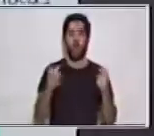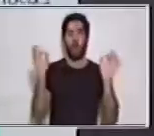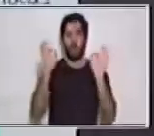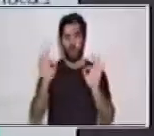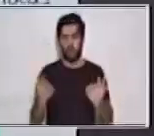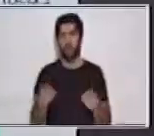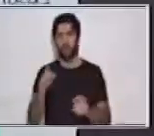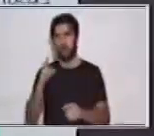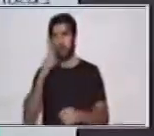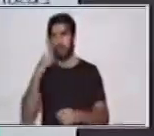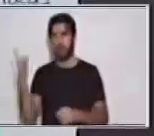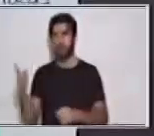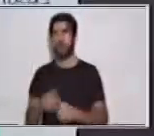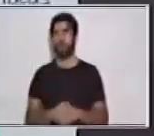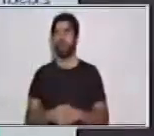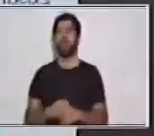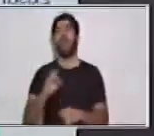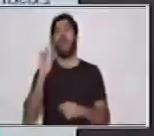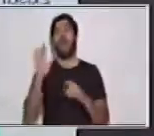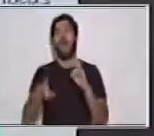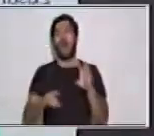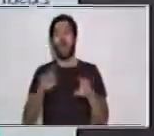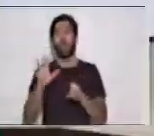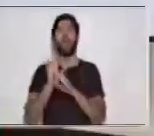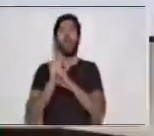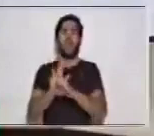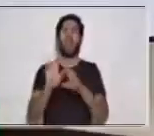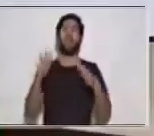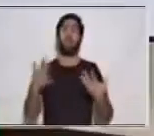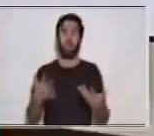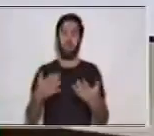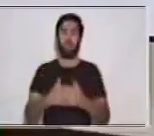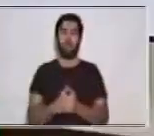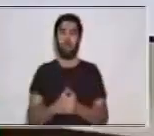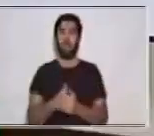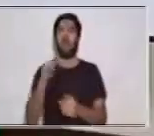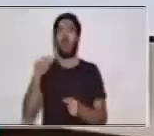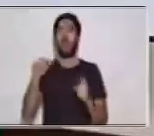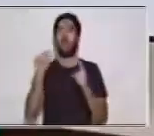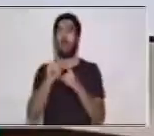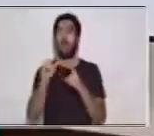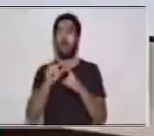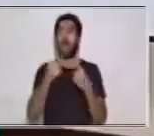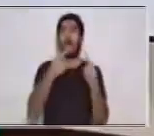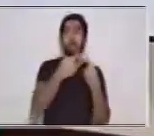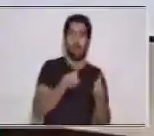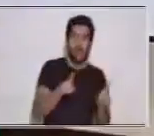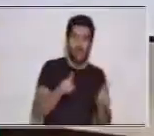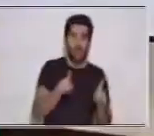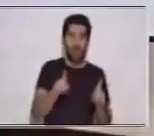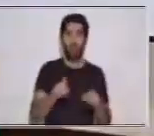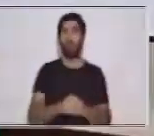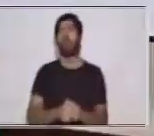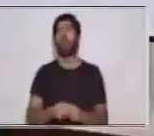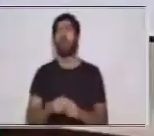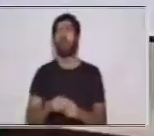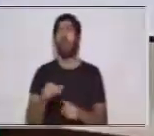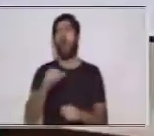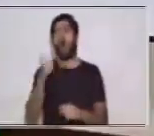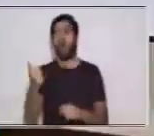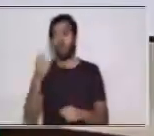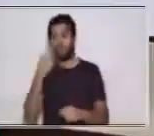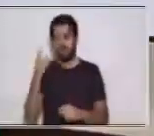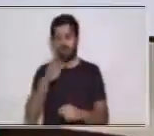dentro del párrafo. Algunos ejemplos, uno de los más usados es la palabra pero, también está el otro conector,